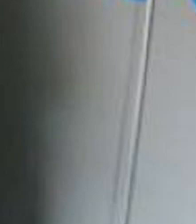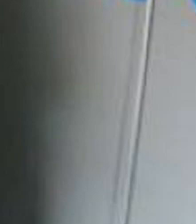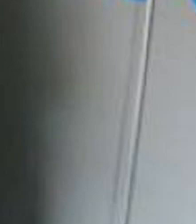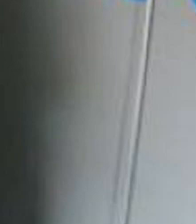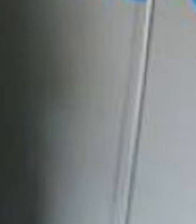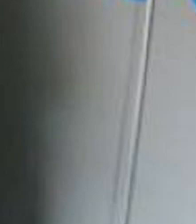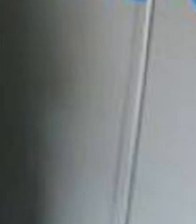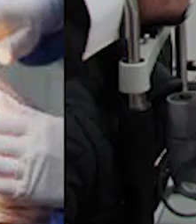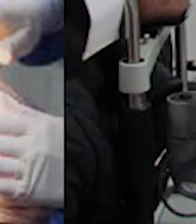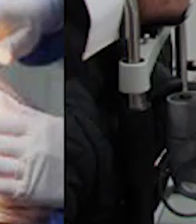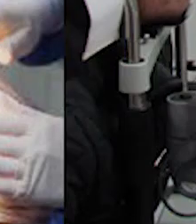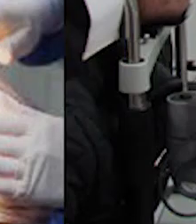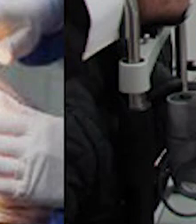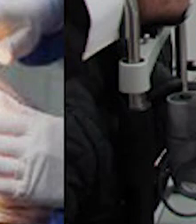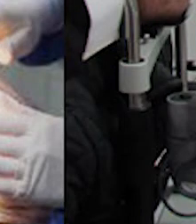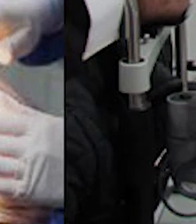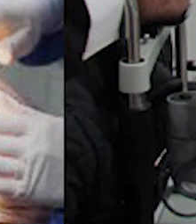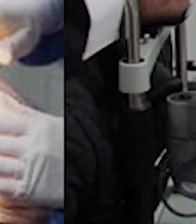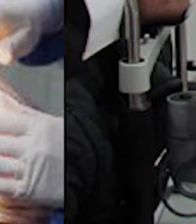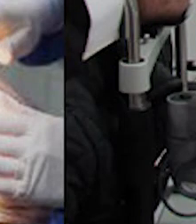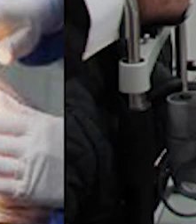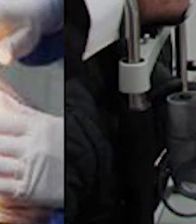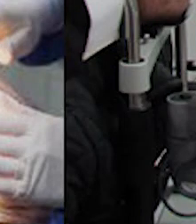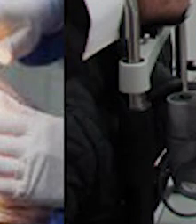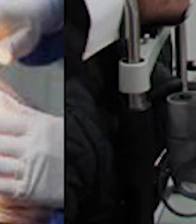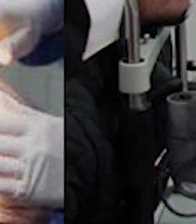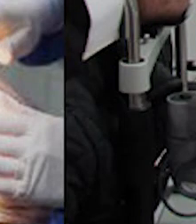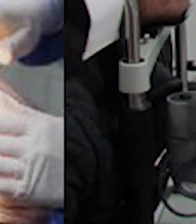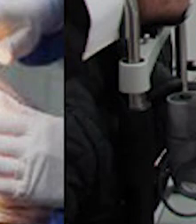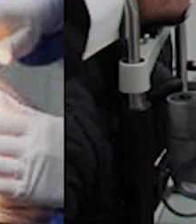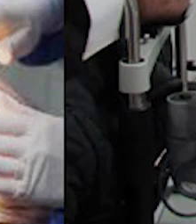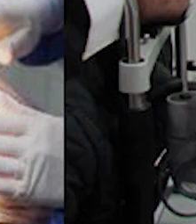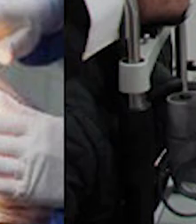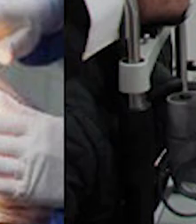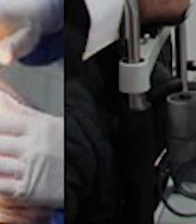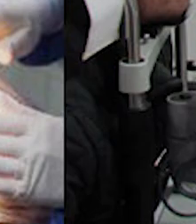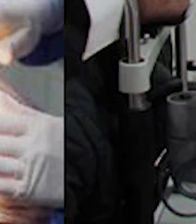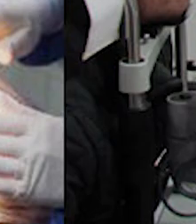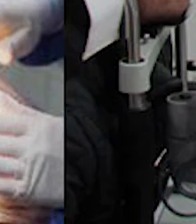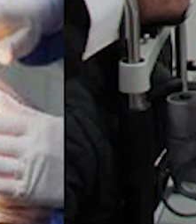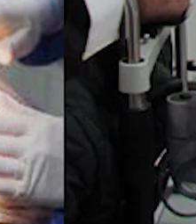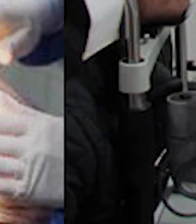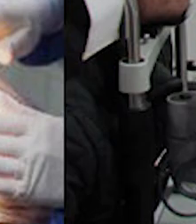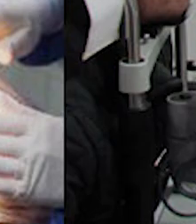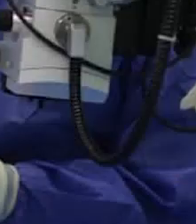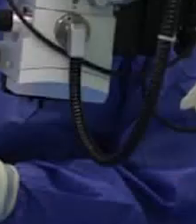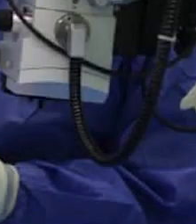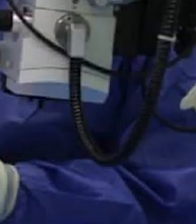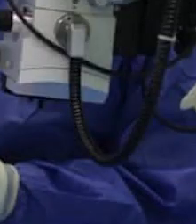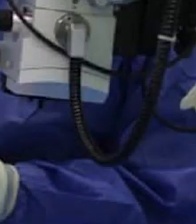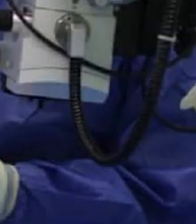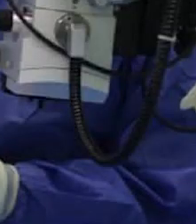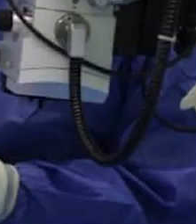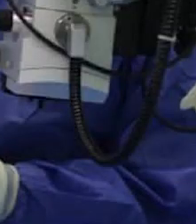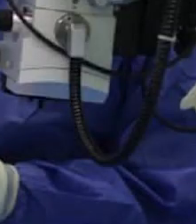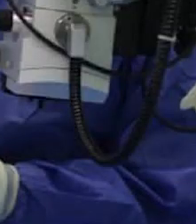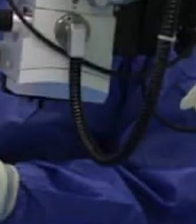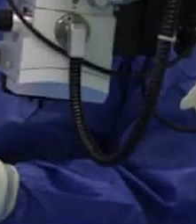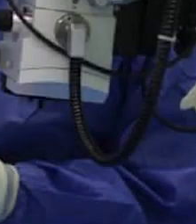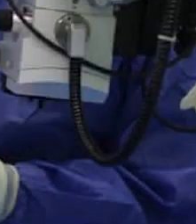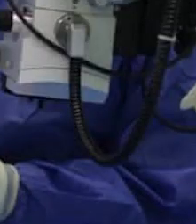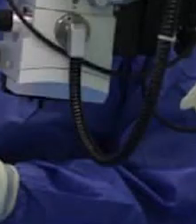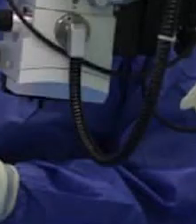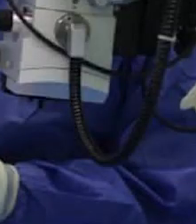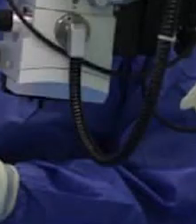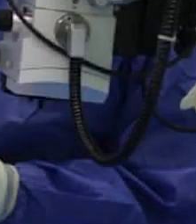la capacidad de Cuba de establecer cooperación, transferir